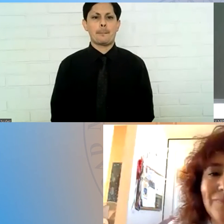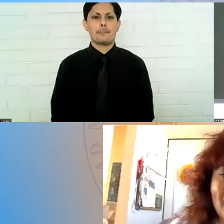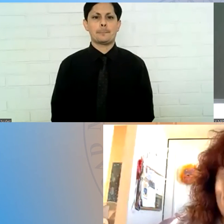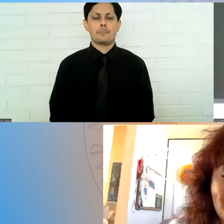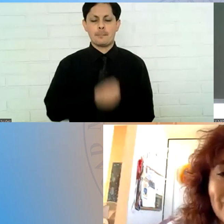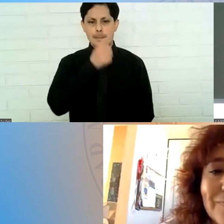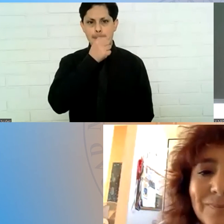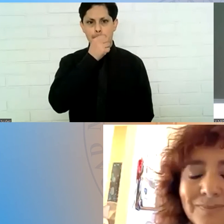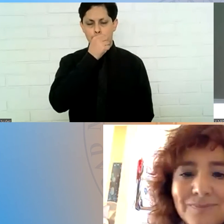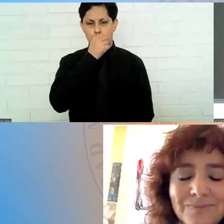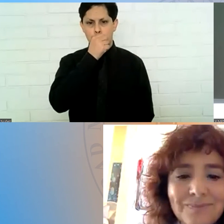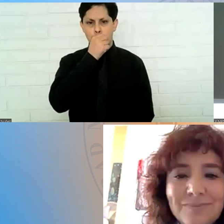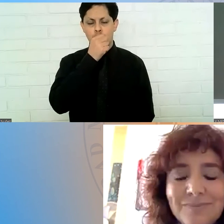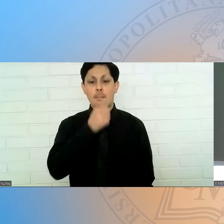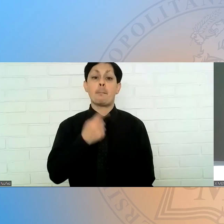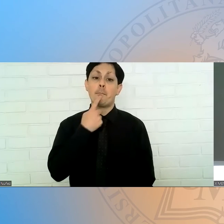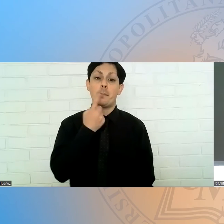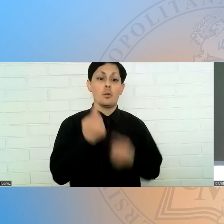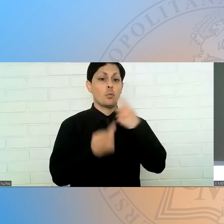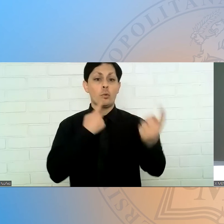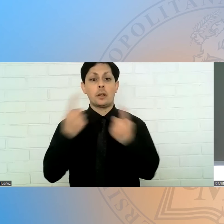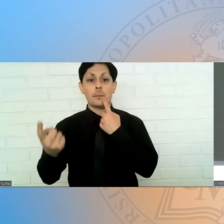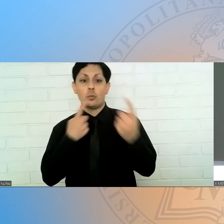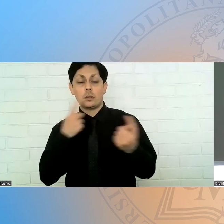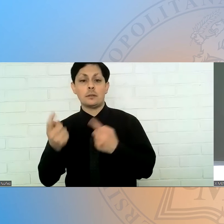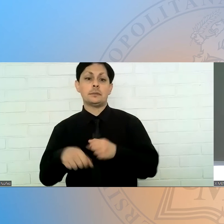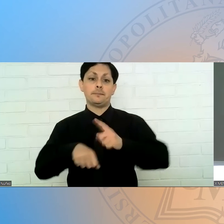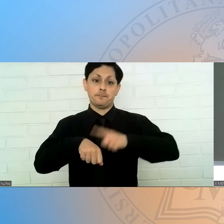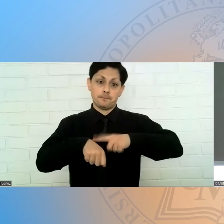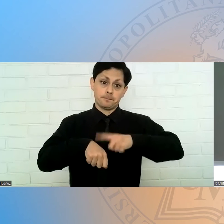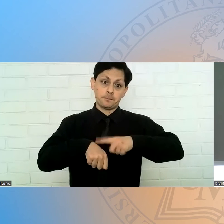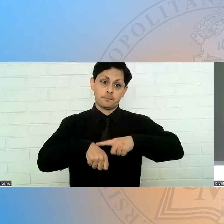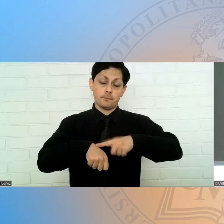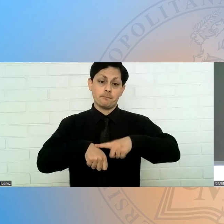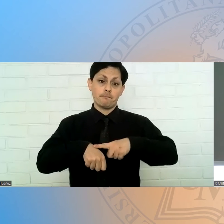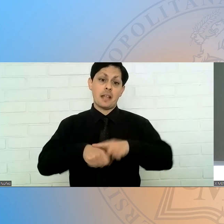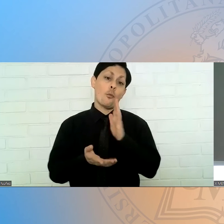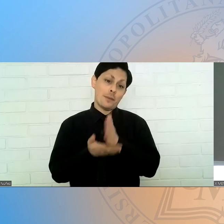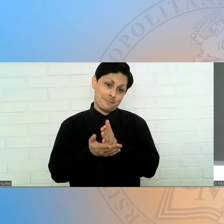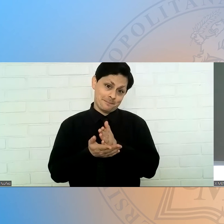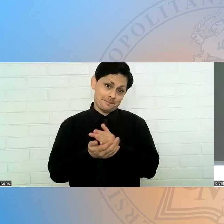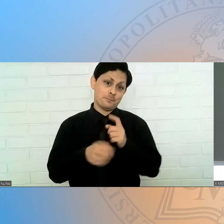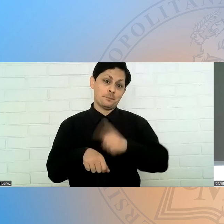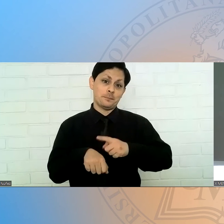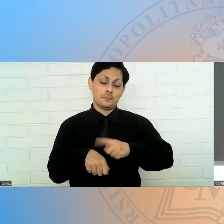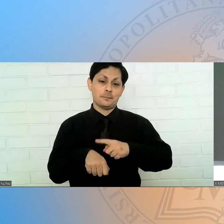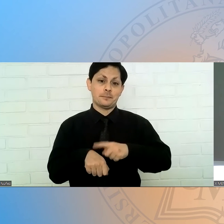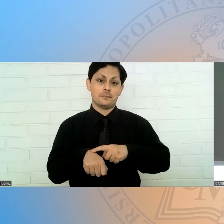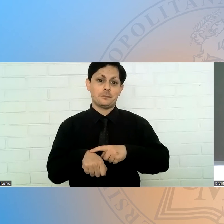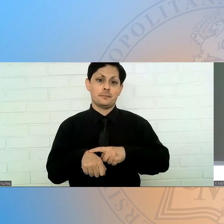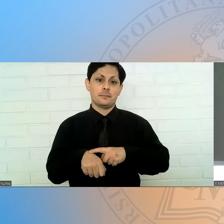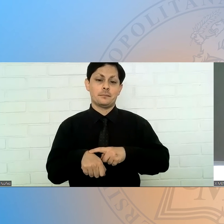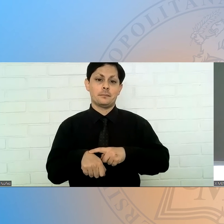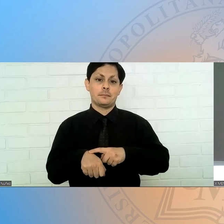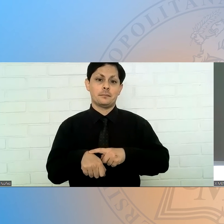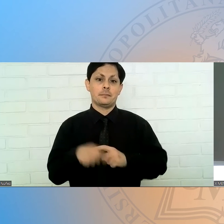imagino que van a sobrar, ¿ya? Pero lamentablemente tenemos que cumplir con nuestros horarios. Nos habíamos fijado como plazo